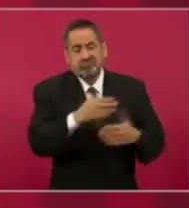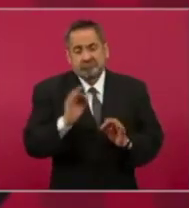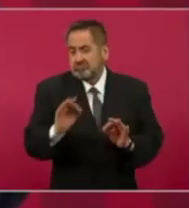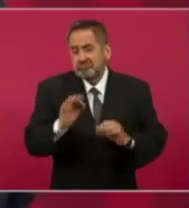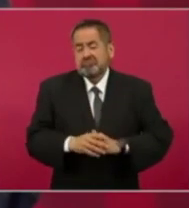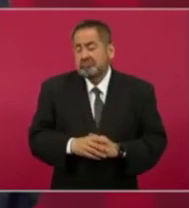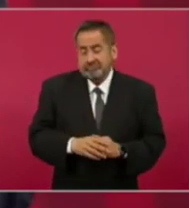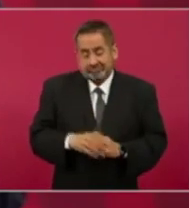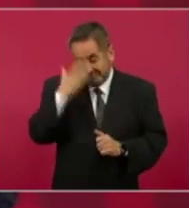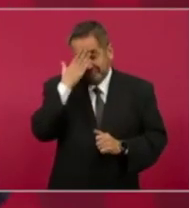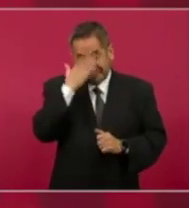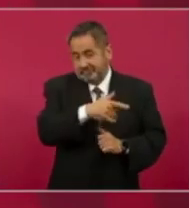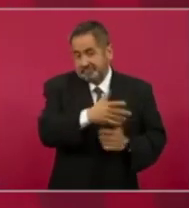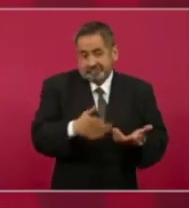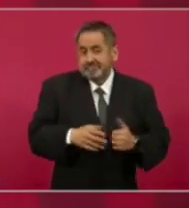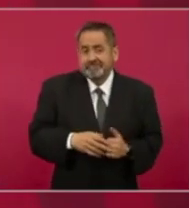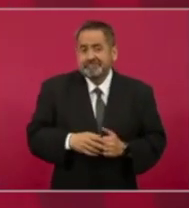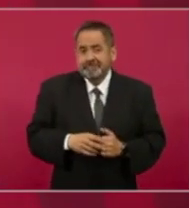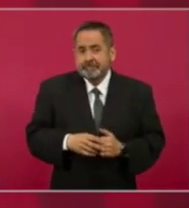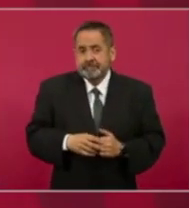cosa de ver